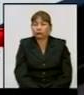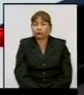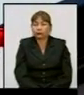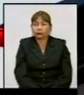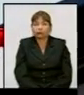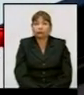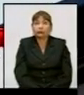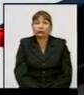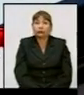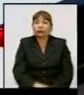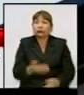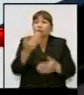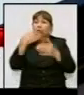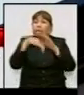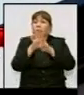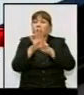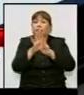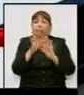Dentro de